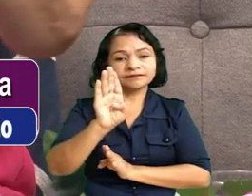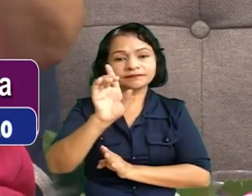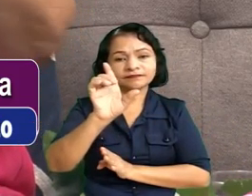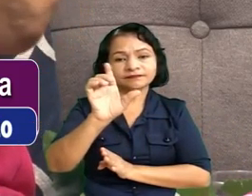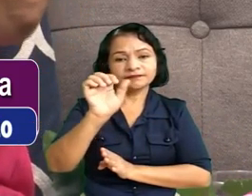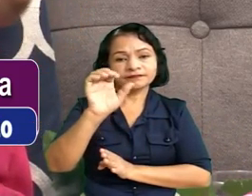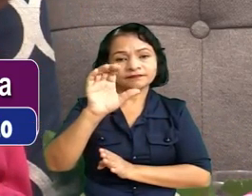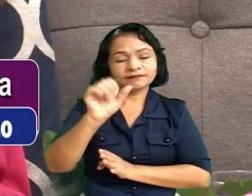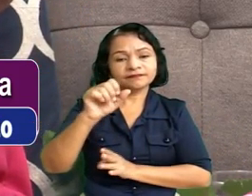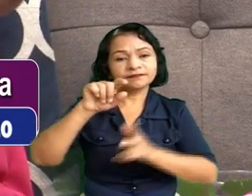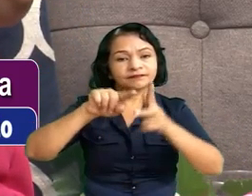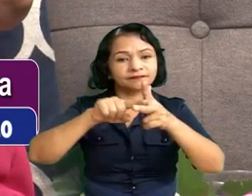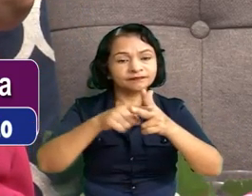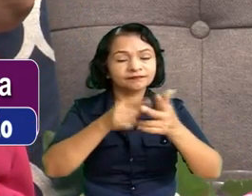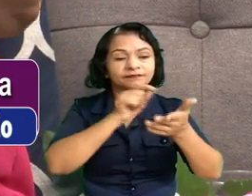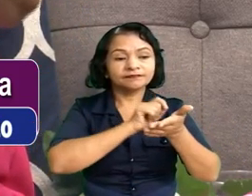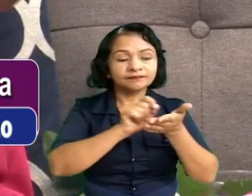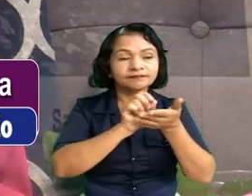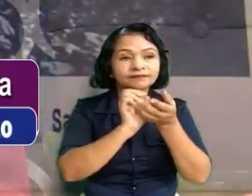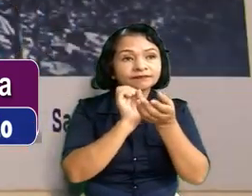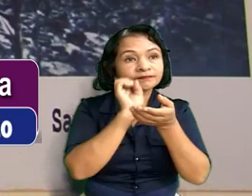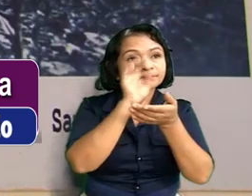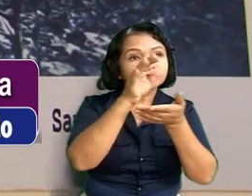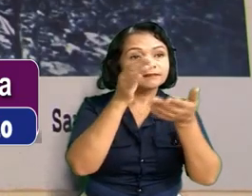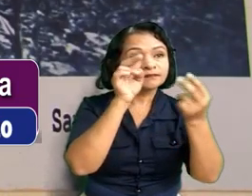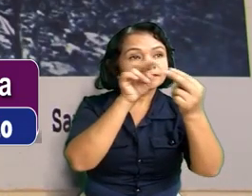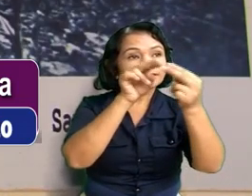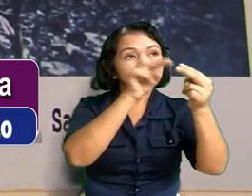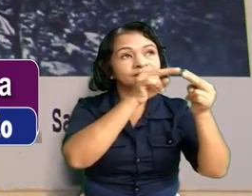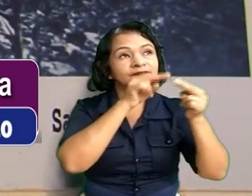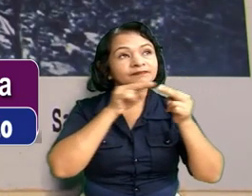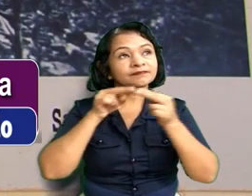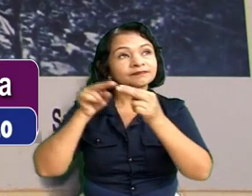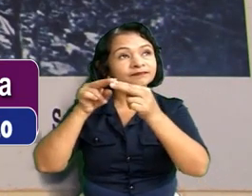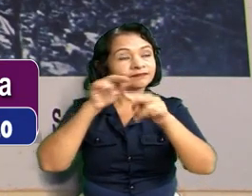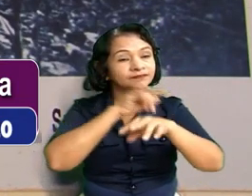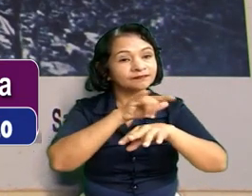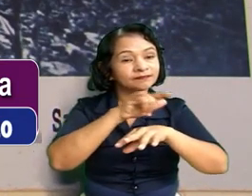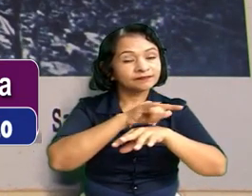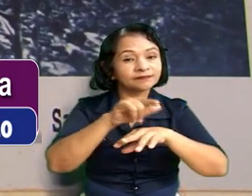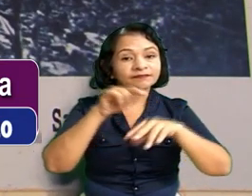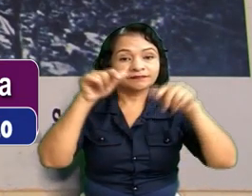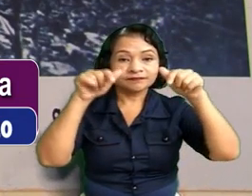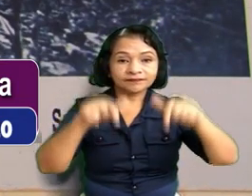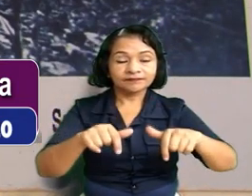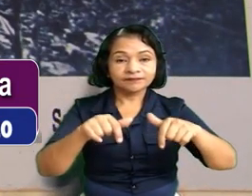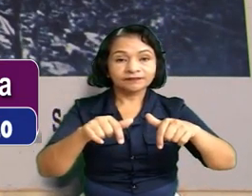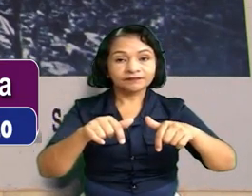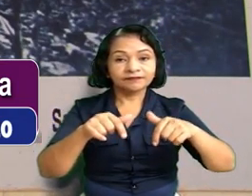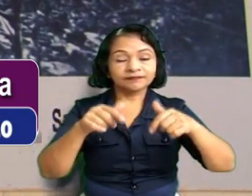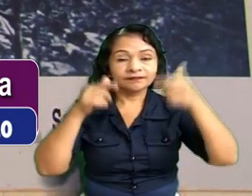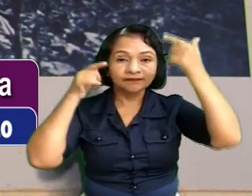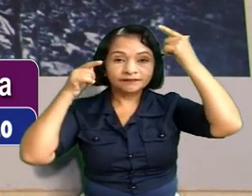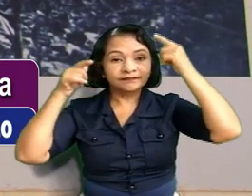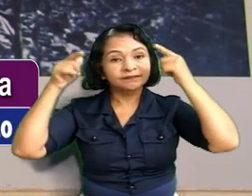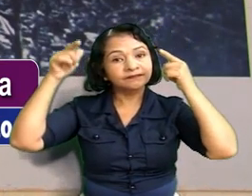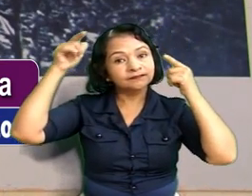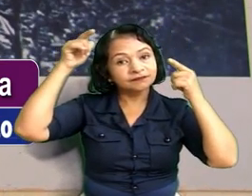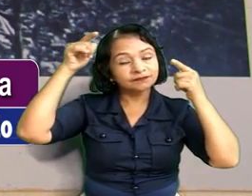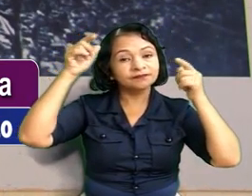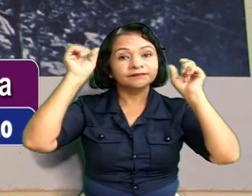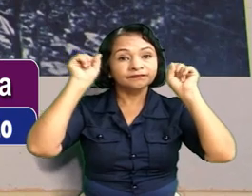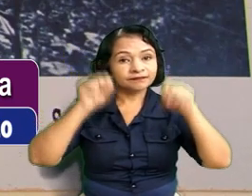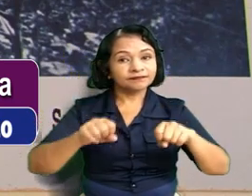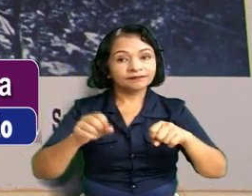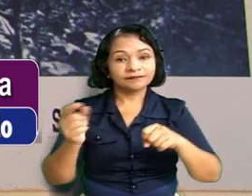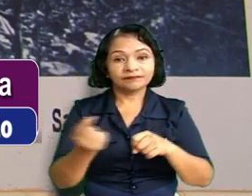que comienza a escribir hacia el mundo y a buscar contactos. Exacto. Para que nuestra gesta heroica del general Sandino no